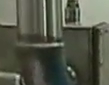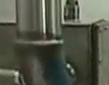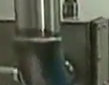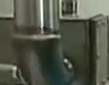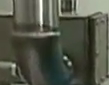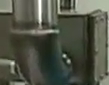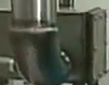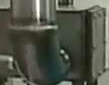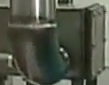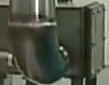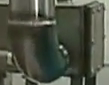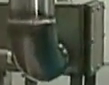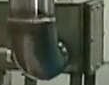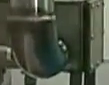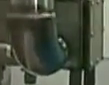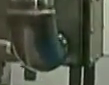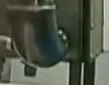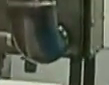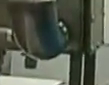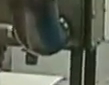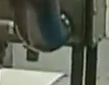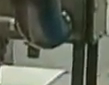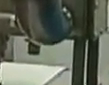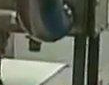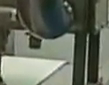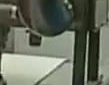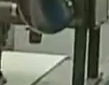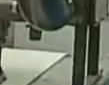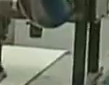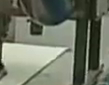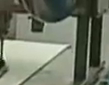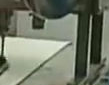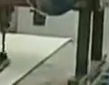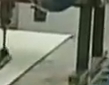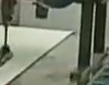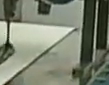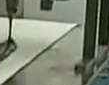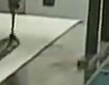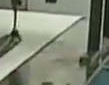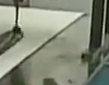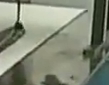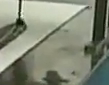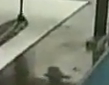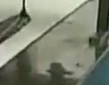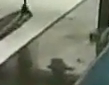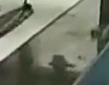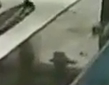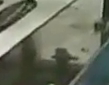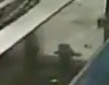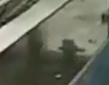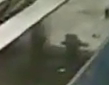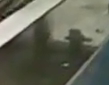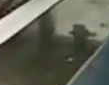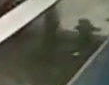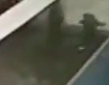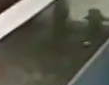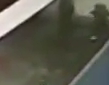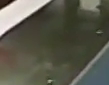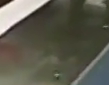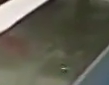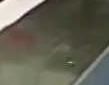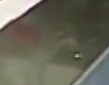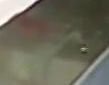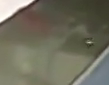representantes de esta industria que se encuentra ubicada en el estado miranda como ya hemos dicho